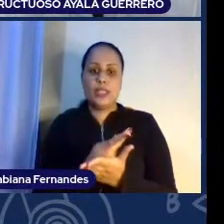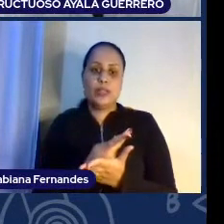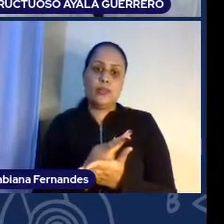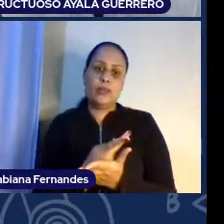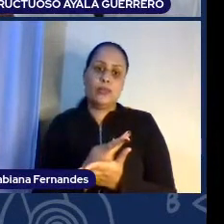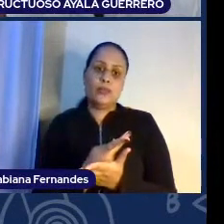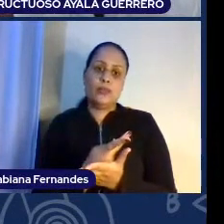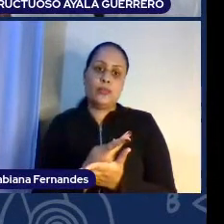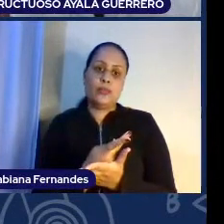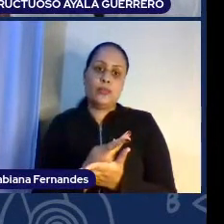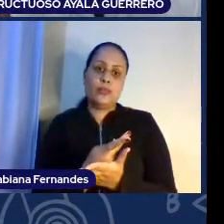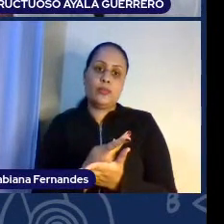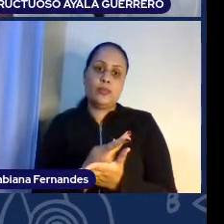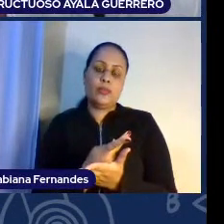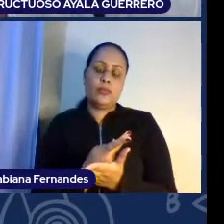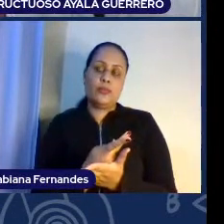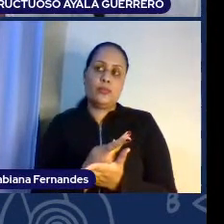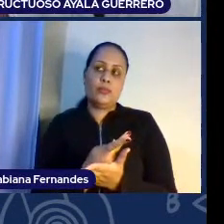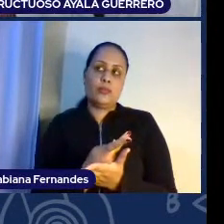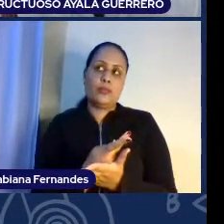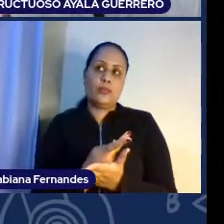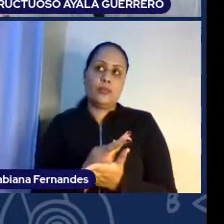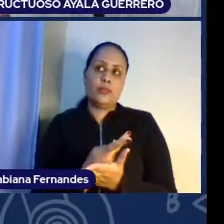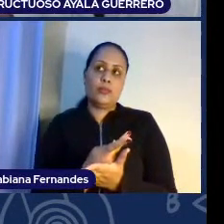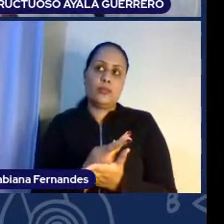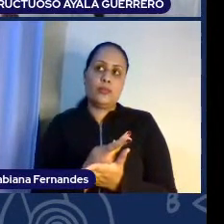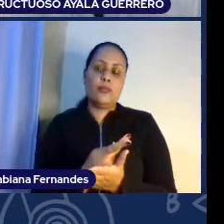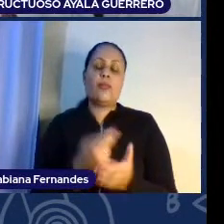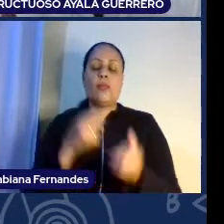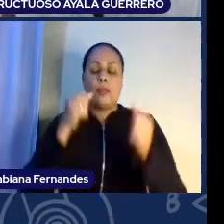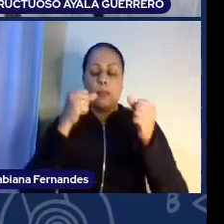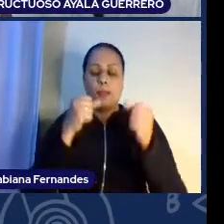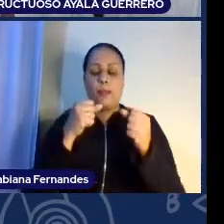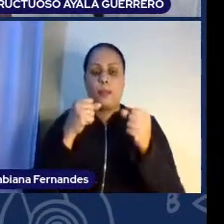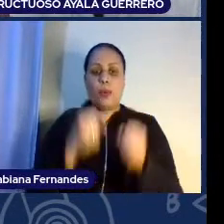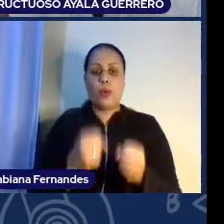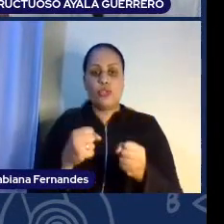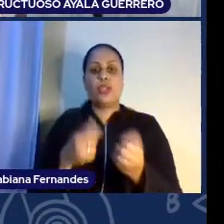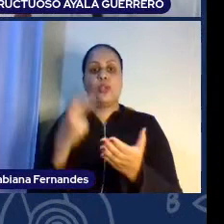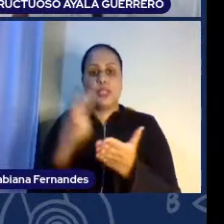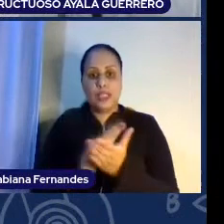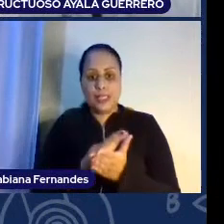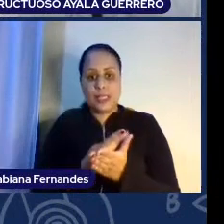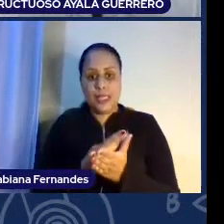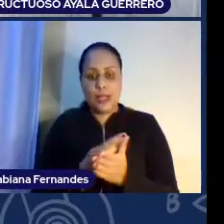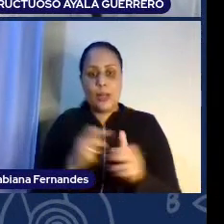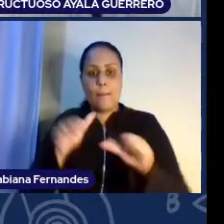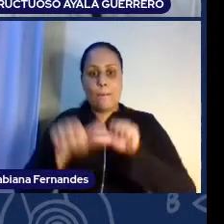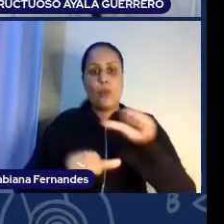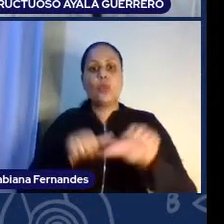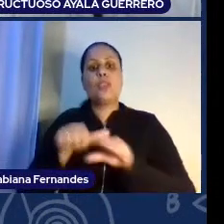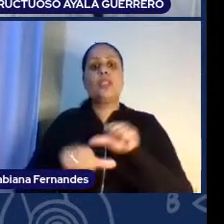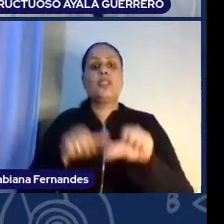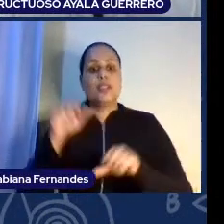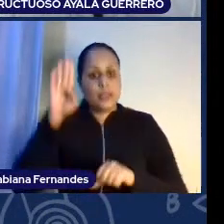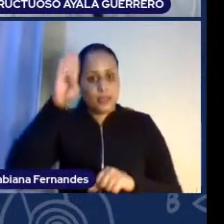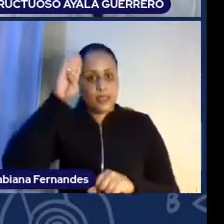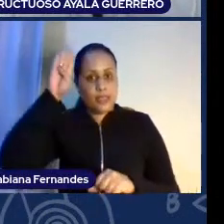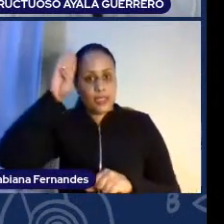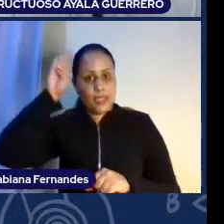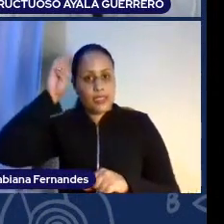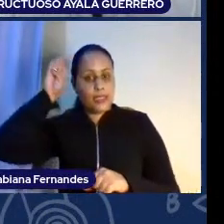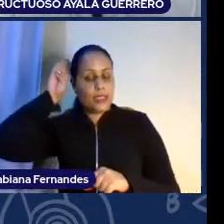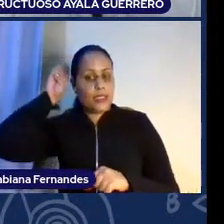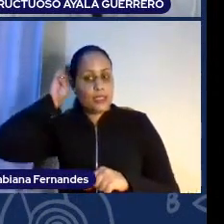hay relativamente pocas alteraciones neurológicas. Ya se dieron cuenta de la complejidad